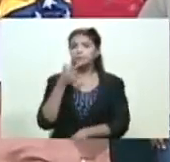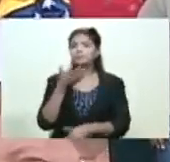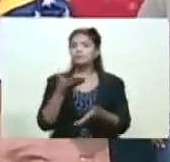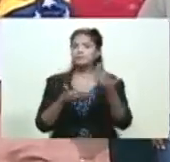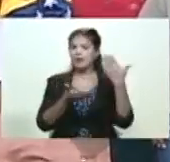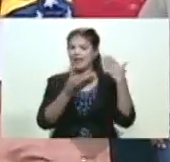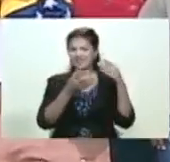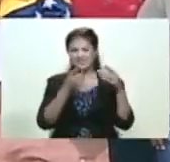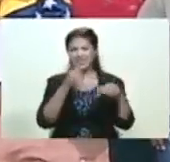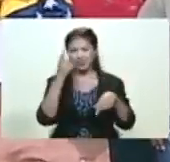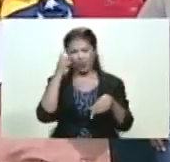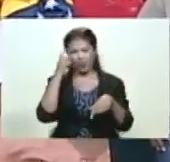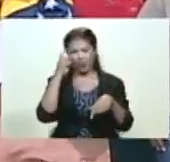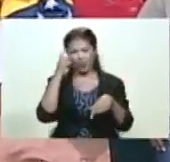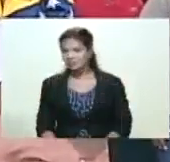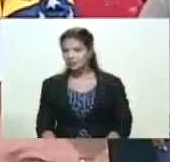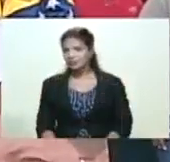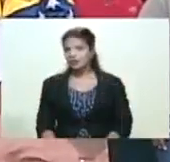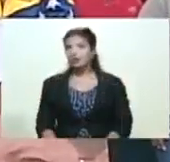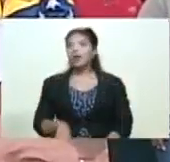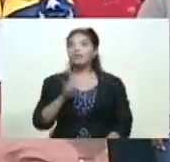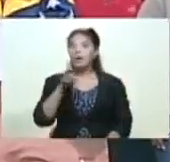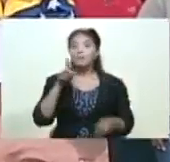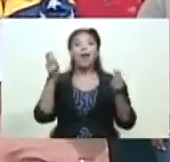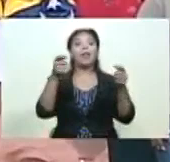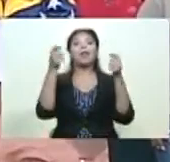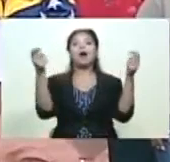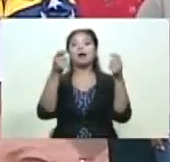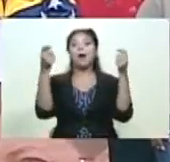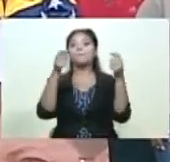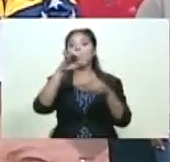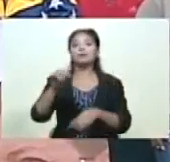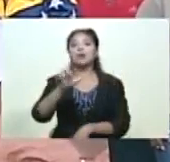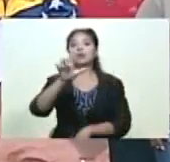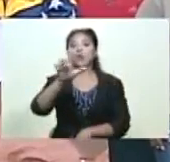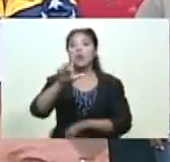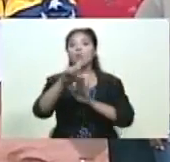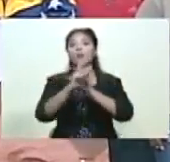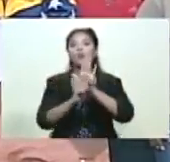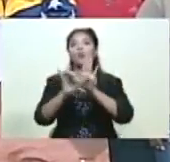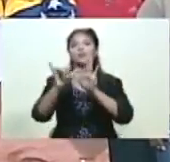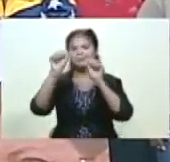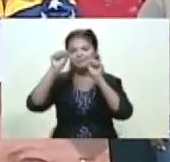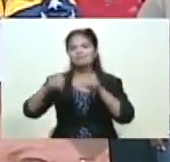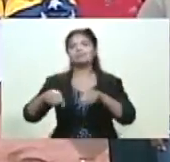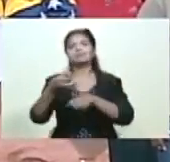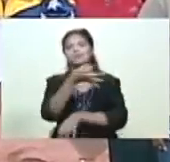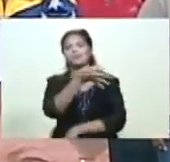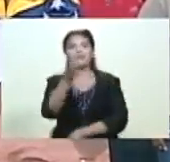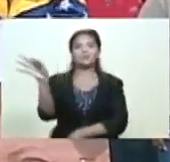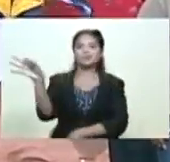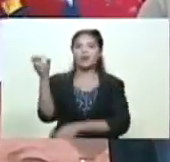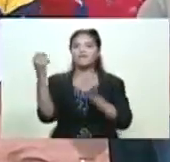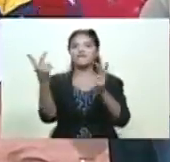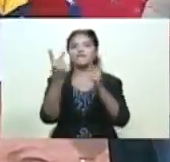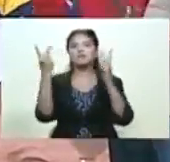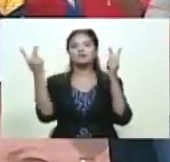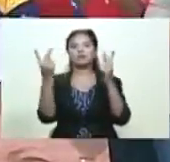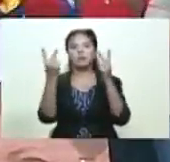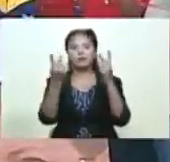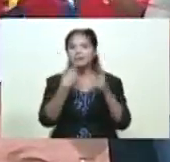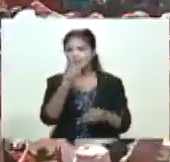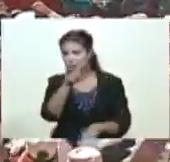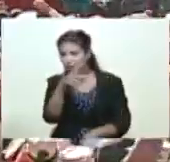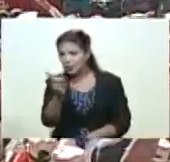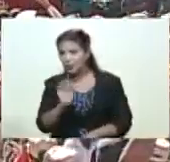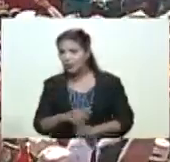guarimba, vamos a... En medio de la campaña de julio, la constituyente va a ser un éxito, va a ser una victoria del pueblo. ¿Se los